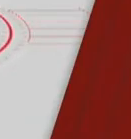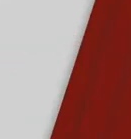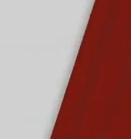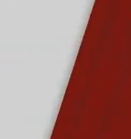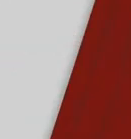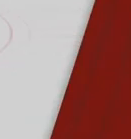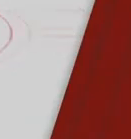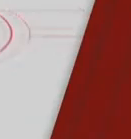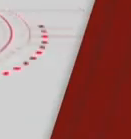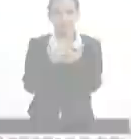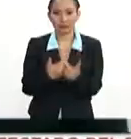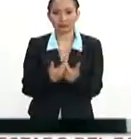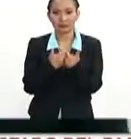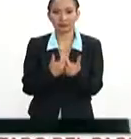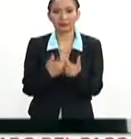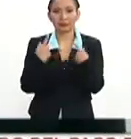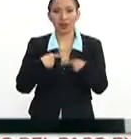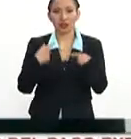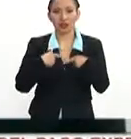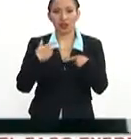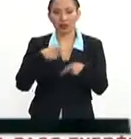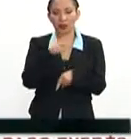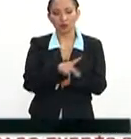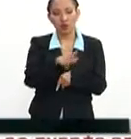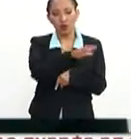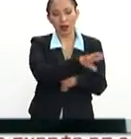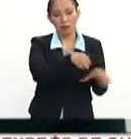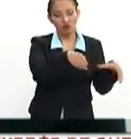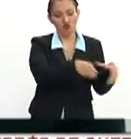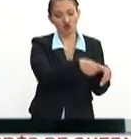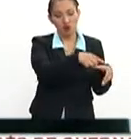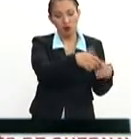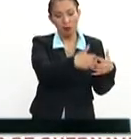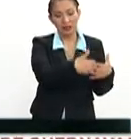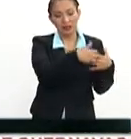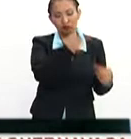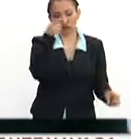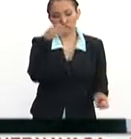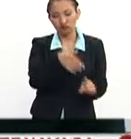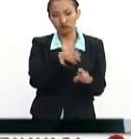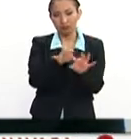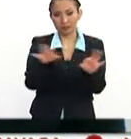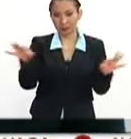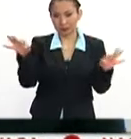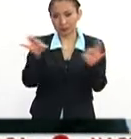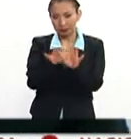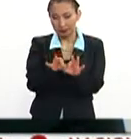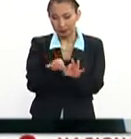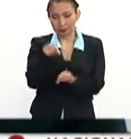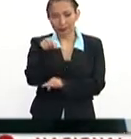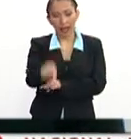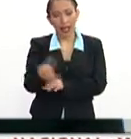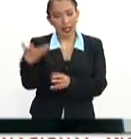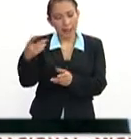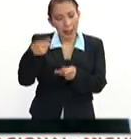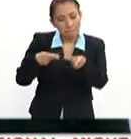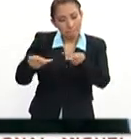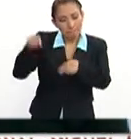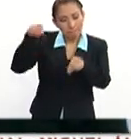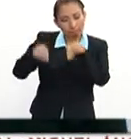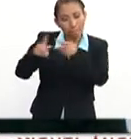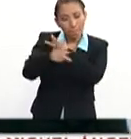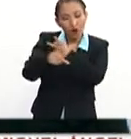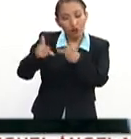una empresa, una sociedad de producción rural, la cual tiene como objetivo principal el desarrollo de